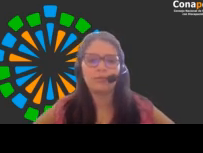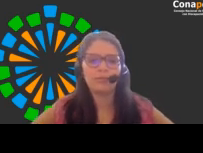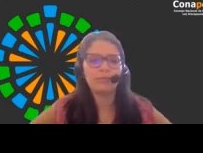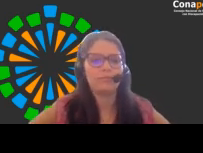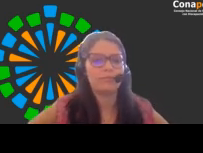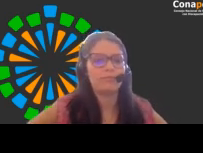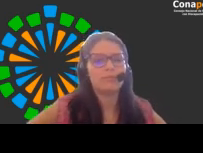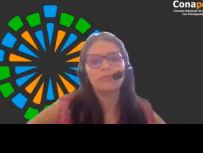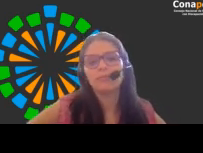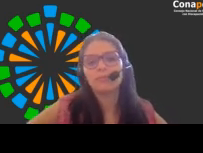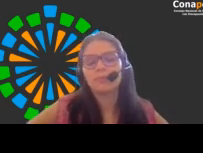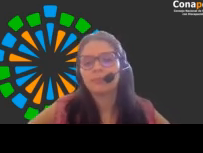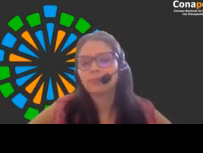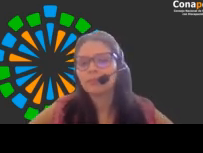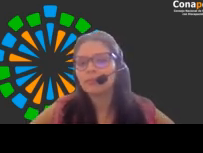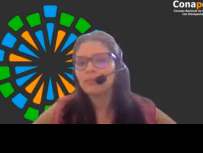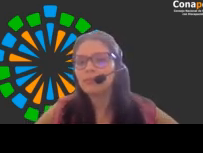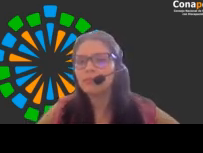negocios